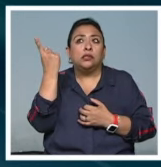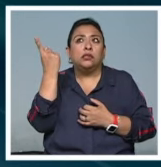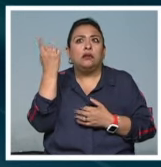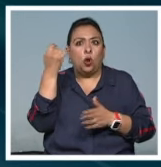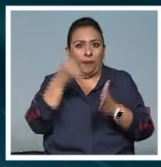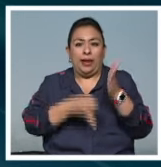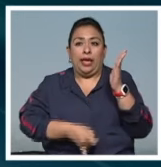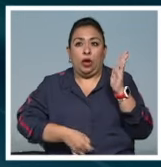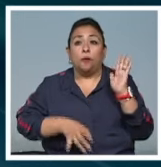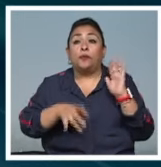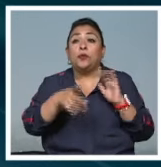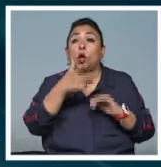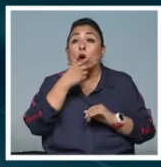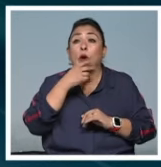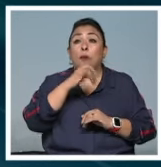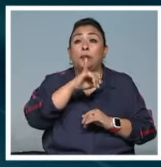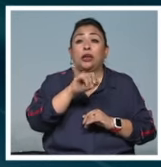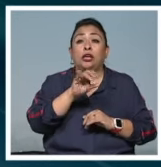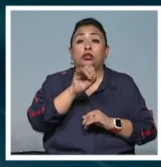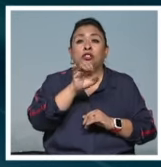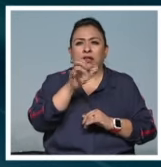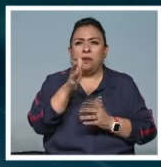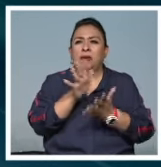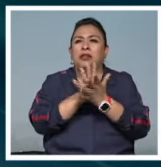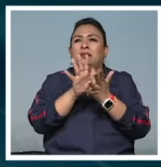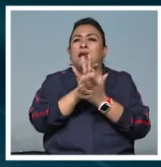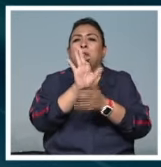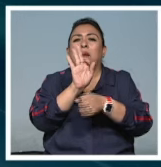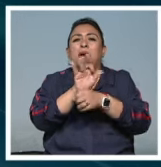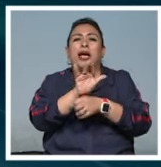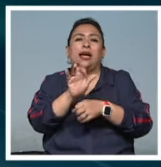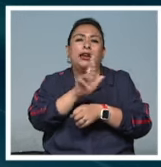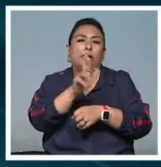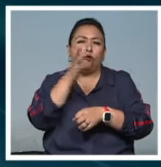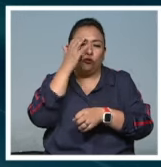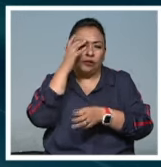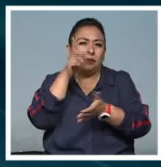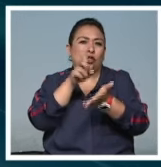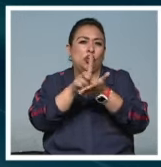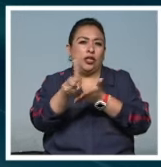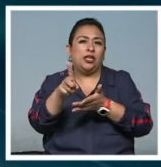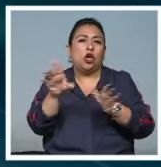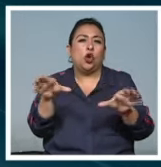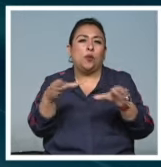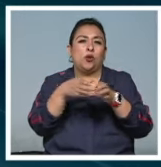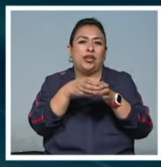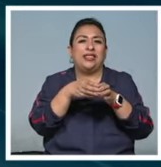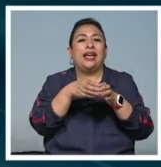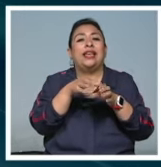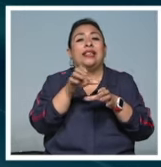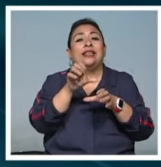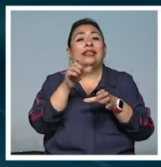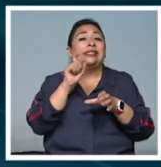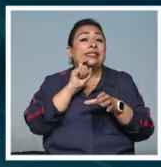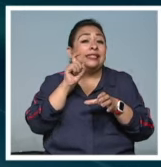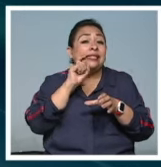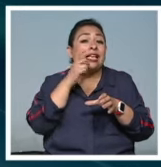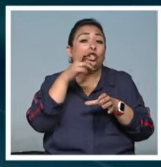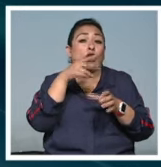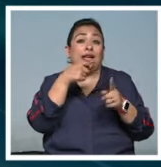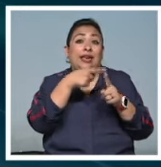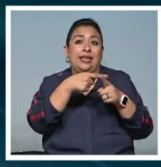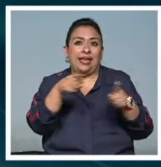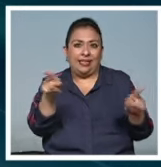complejo. José Ignacio Valenzuela ha colaborado en pro del reconocimiento de los derechos de las comunidades sexogenéricas diversas.